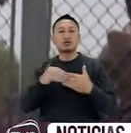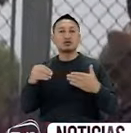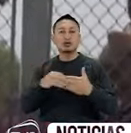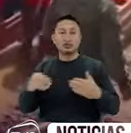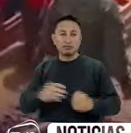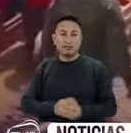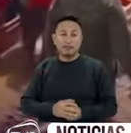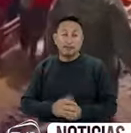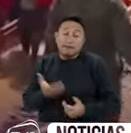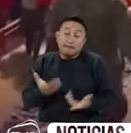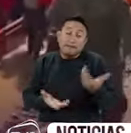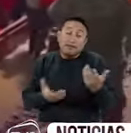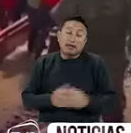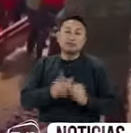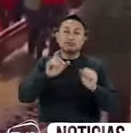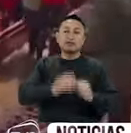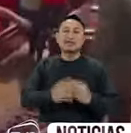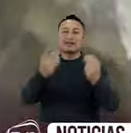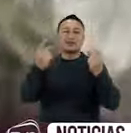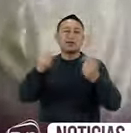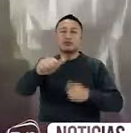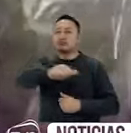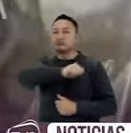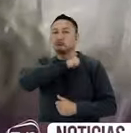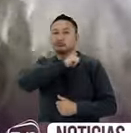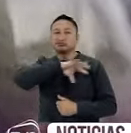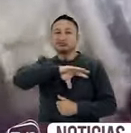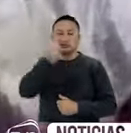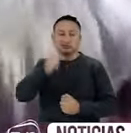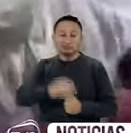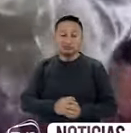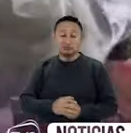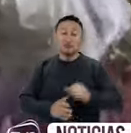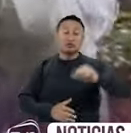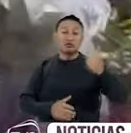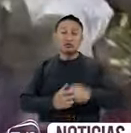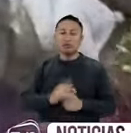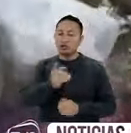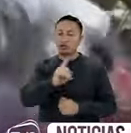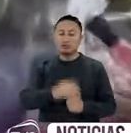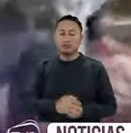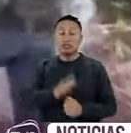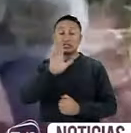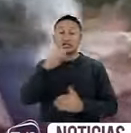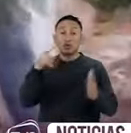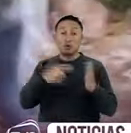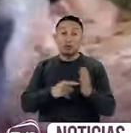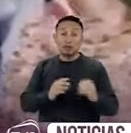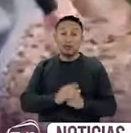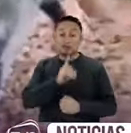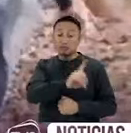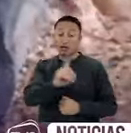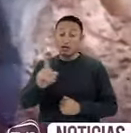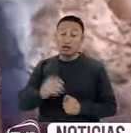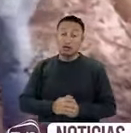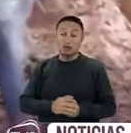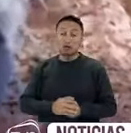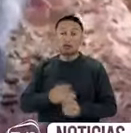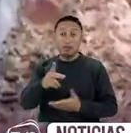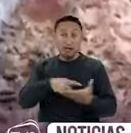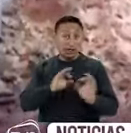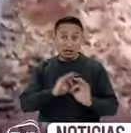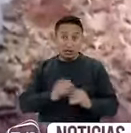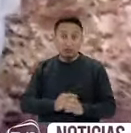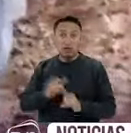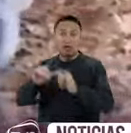un secuestro express, por así decirlo. Pero hay otros que dicen, no, te cuesta 5.000 por cada uno y hasta que no me pagues, no te